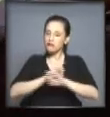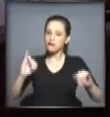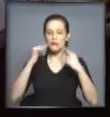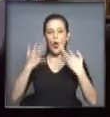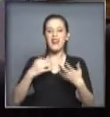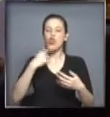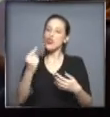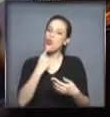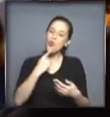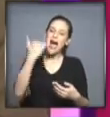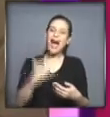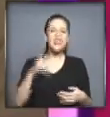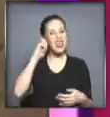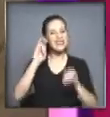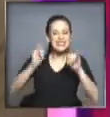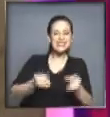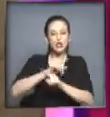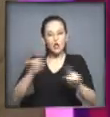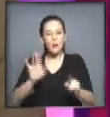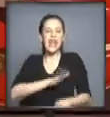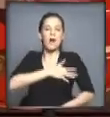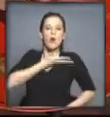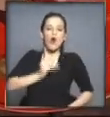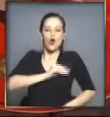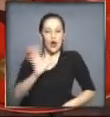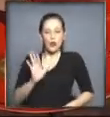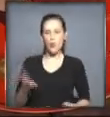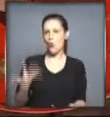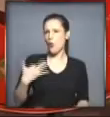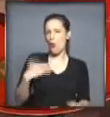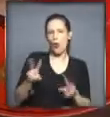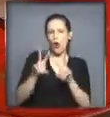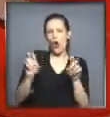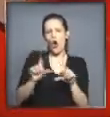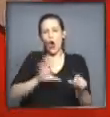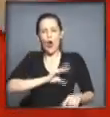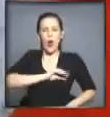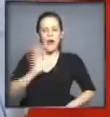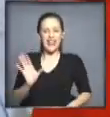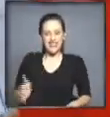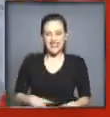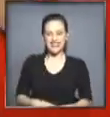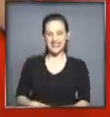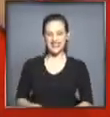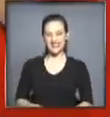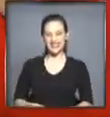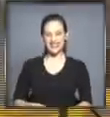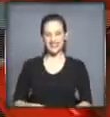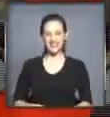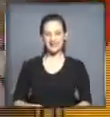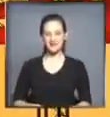A preguntar si hay edad o no hay edad para el amor. Uy, qué romántico el título. Vamos a decir, hay edad para estar con alguien más grande o más